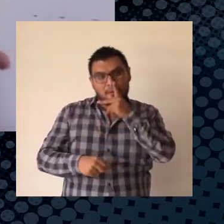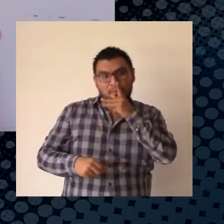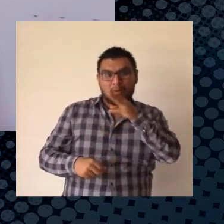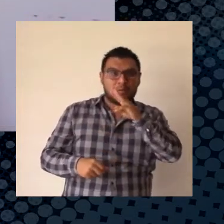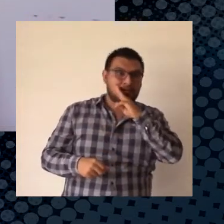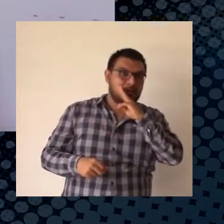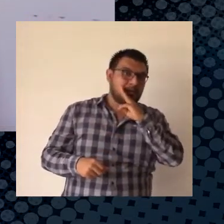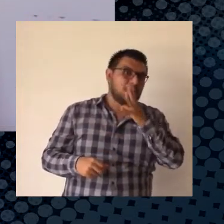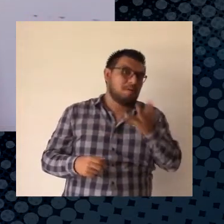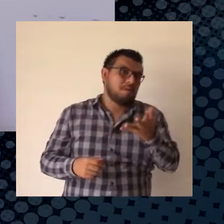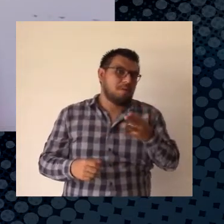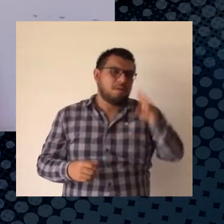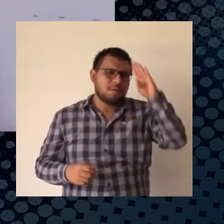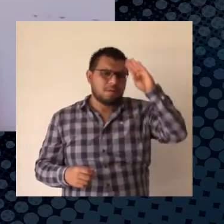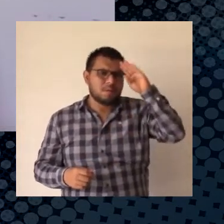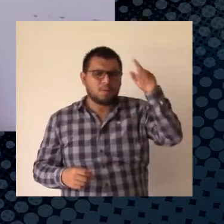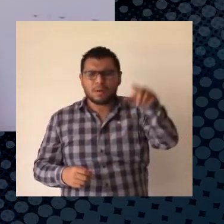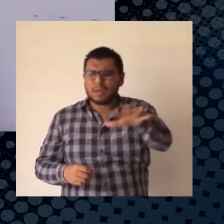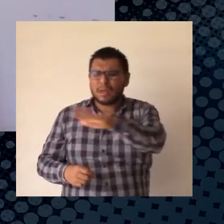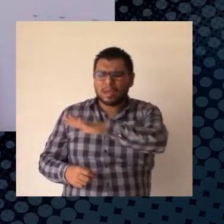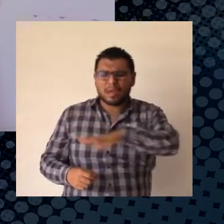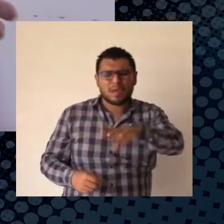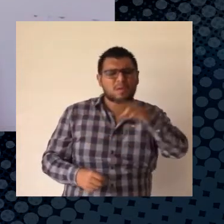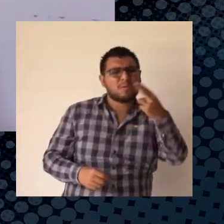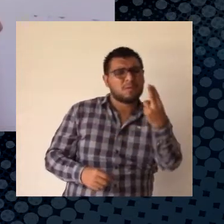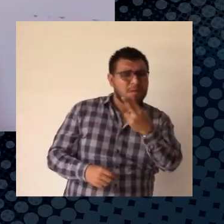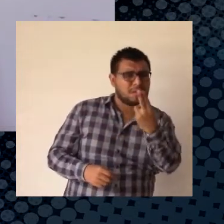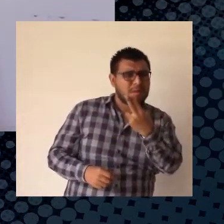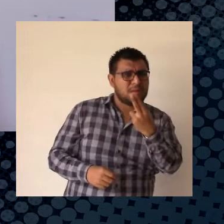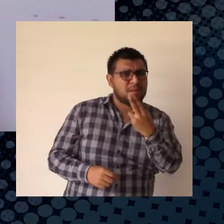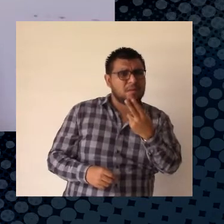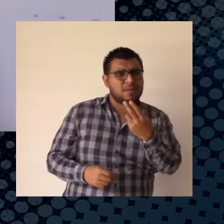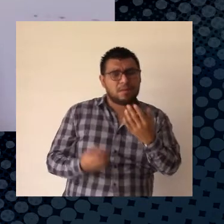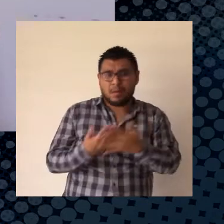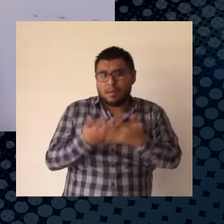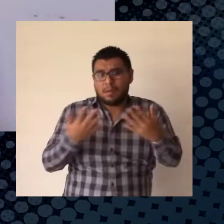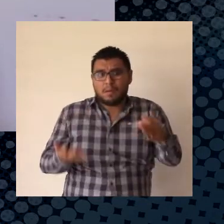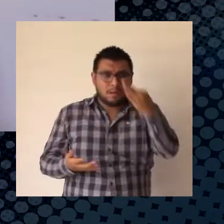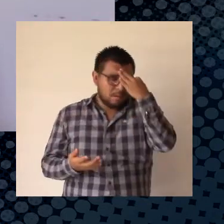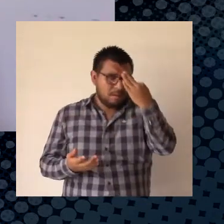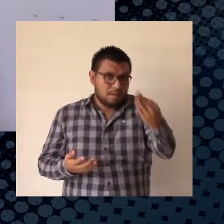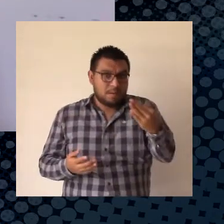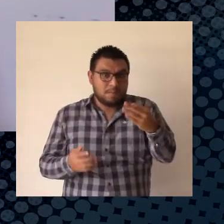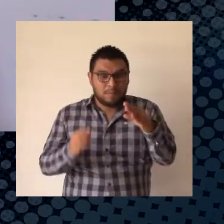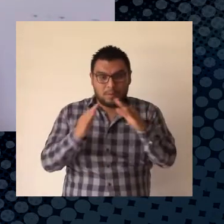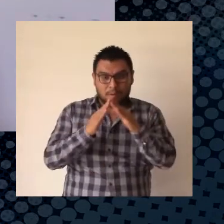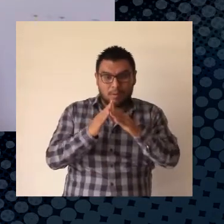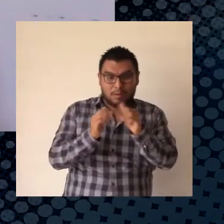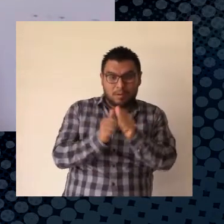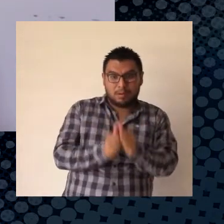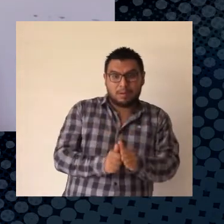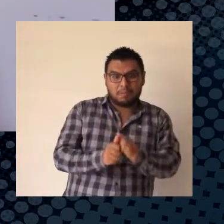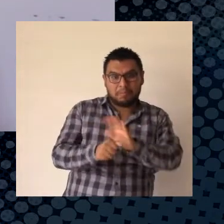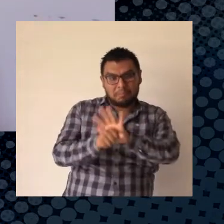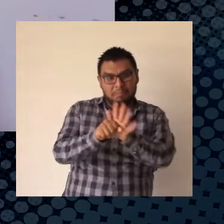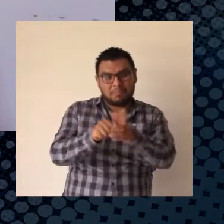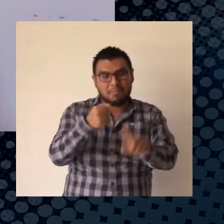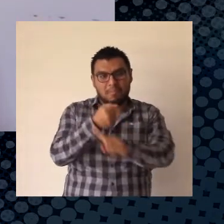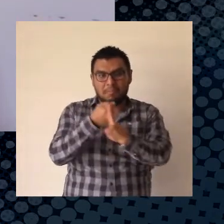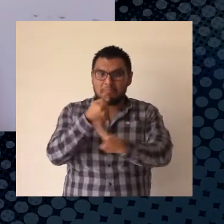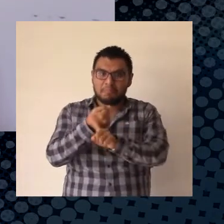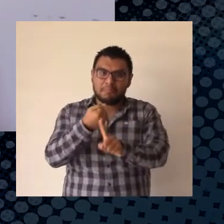mamá. Señor, que te necesiten. Saben que en este tiempo que hemos estado encerrados y con esta enfermedad y esta